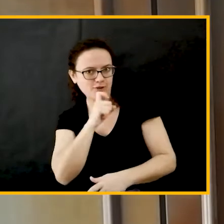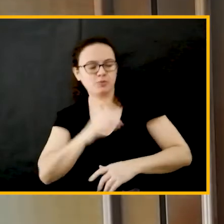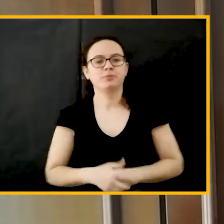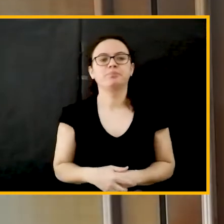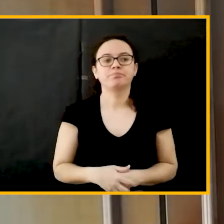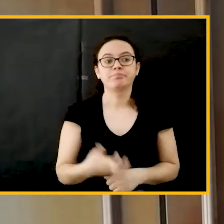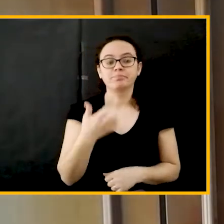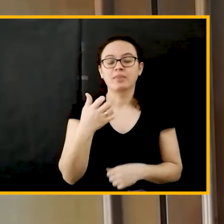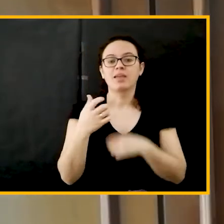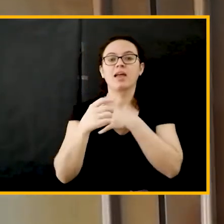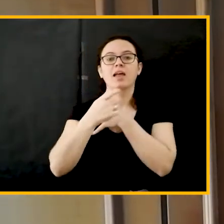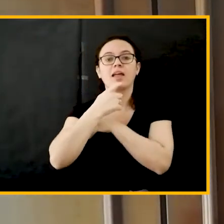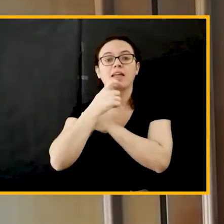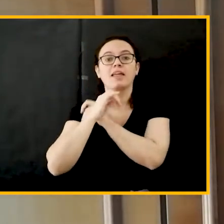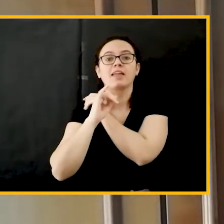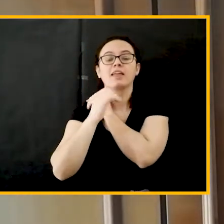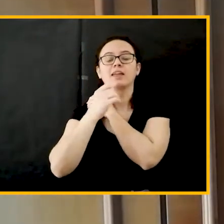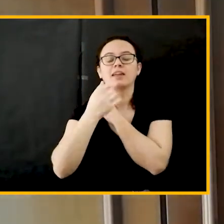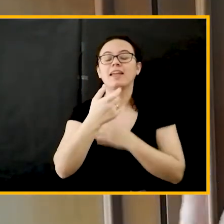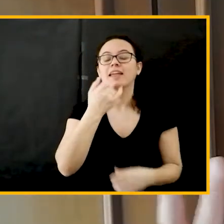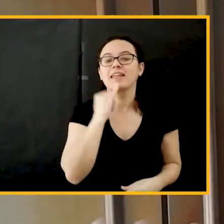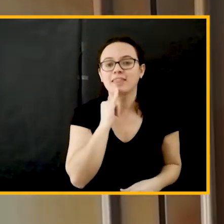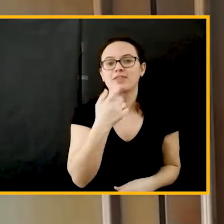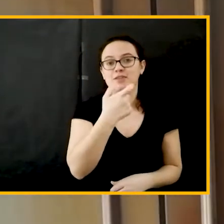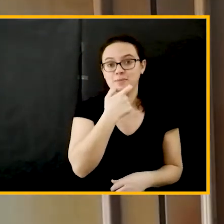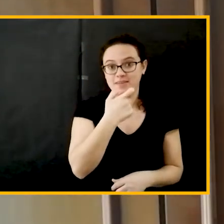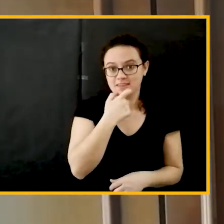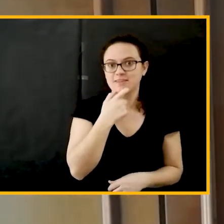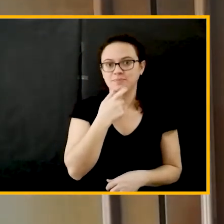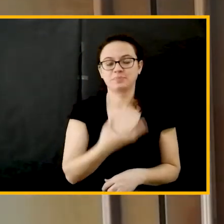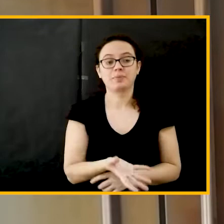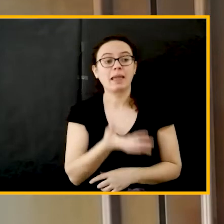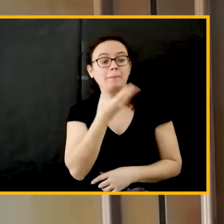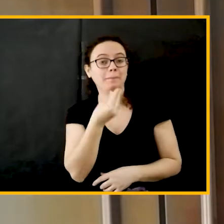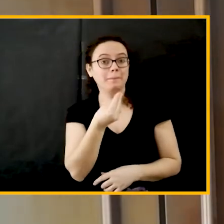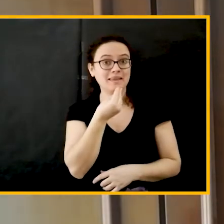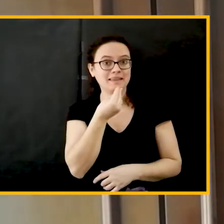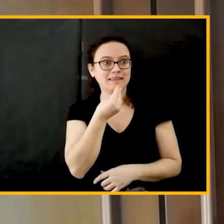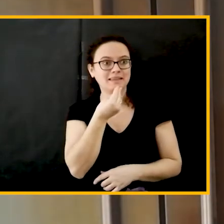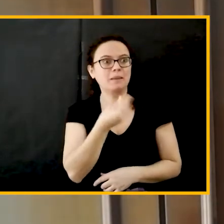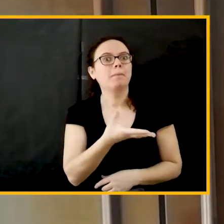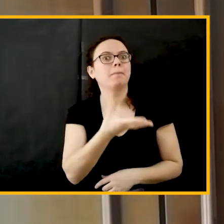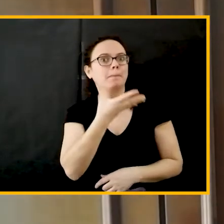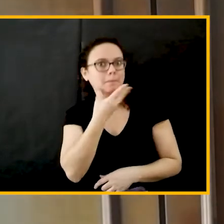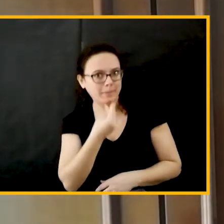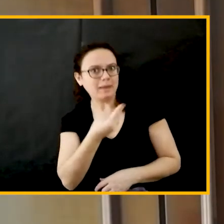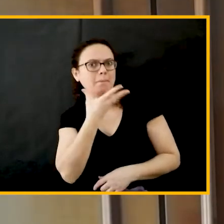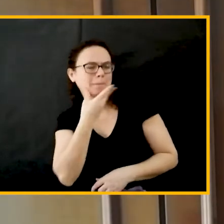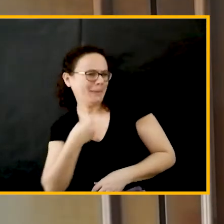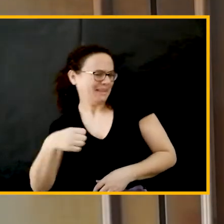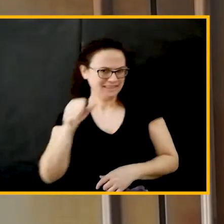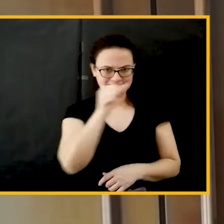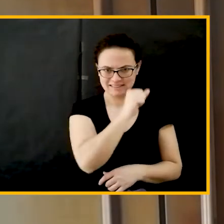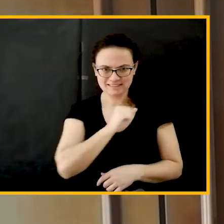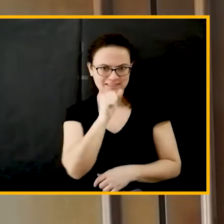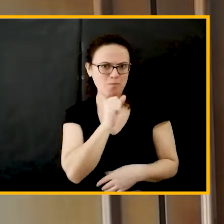Muy pretty. Muy, muy pretty. Pretisísima. Muy